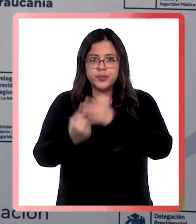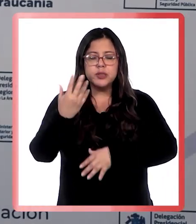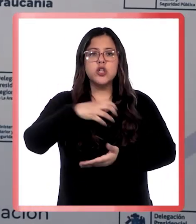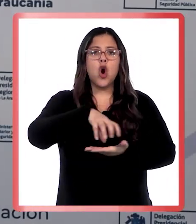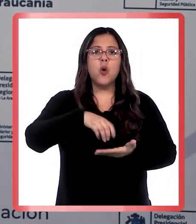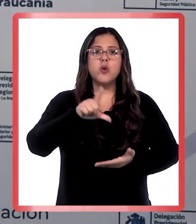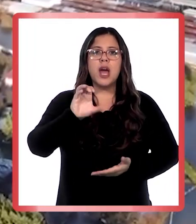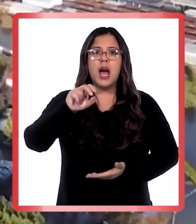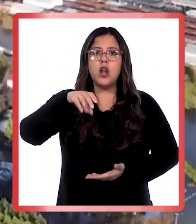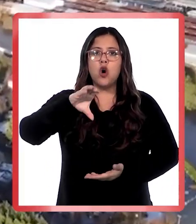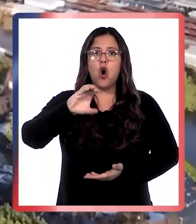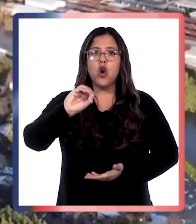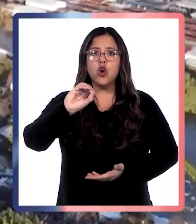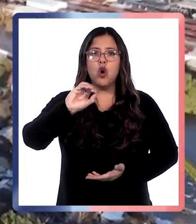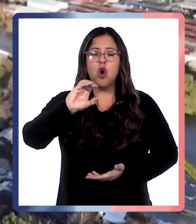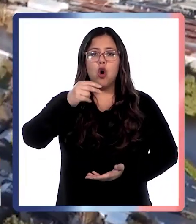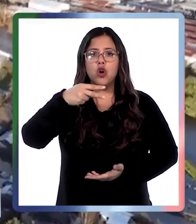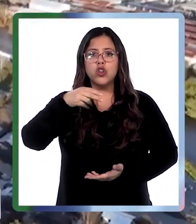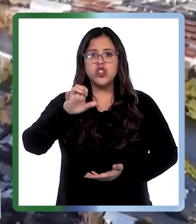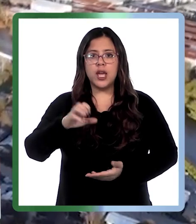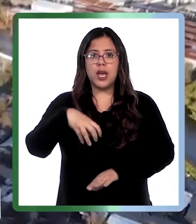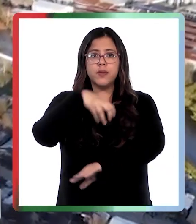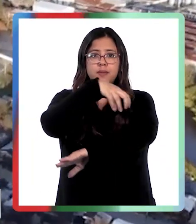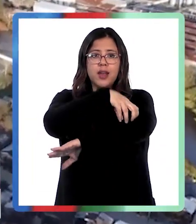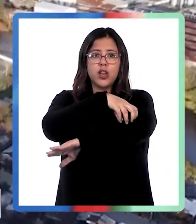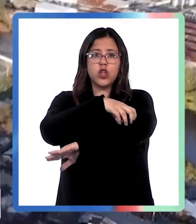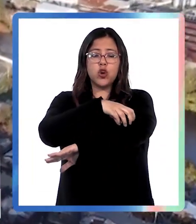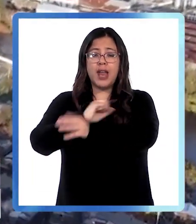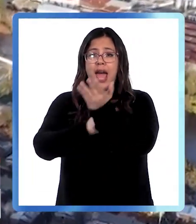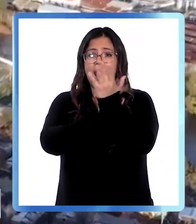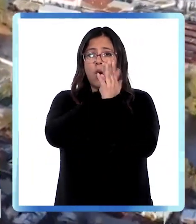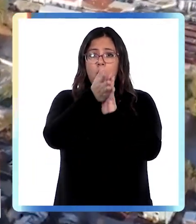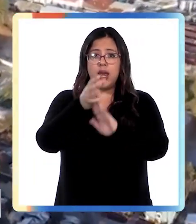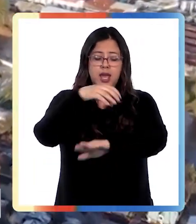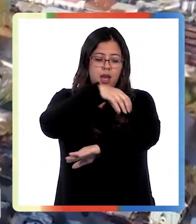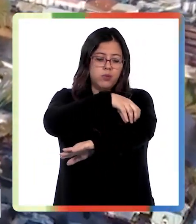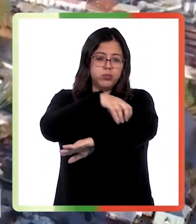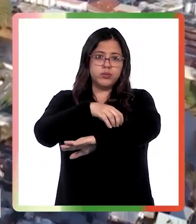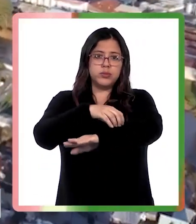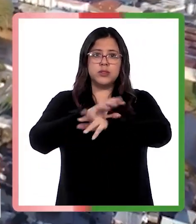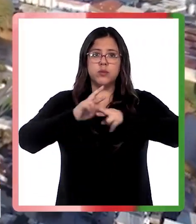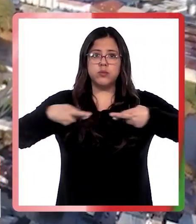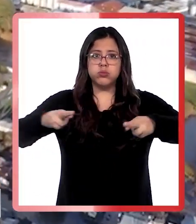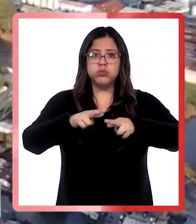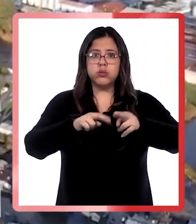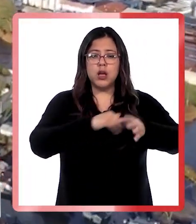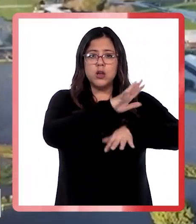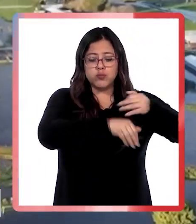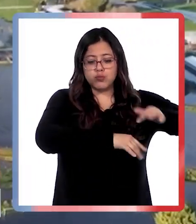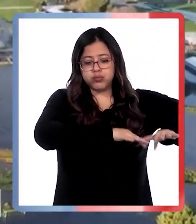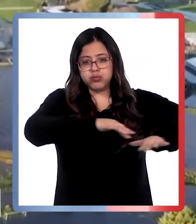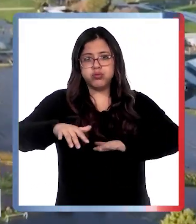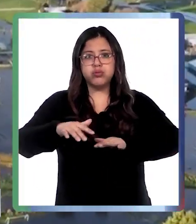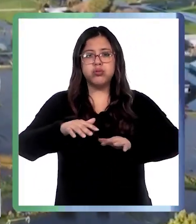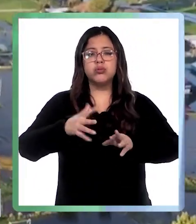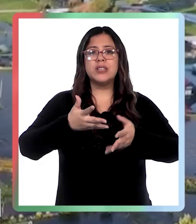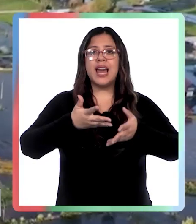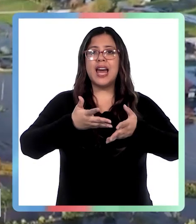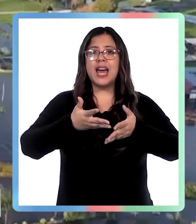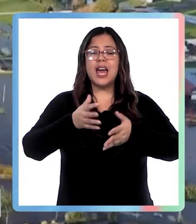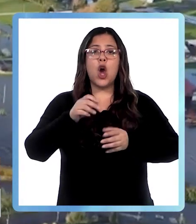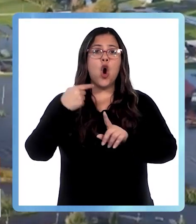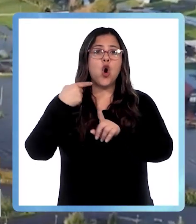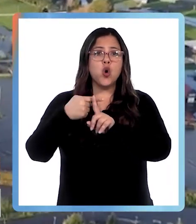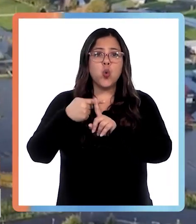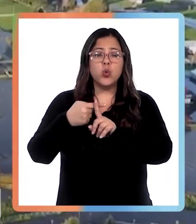emergencia agrícola en la comuna de loncoche en el límite entre las regiones de la araucanía y los ríos el desborde del río cruces